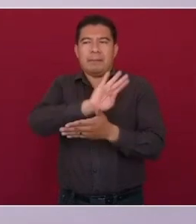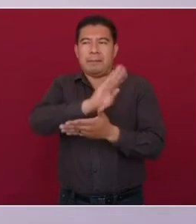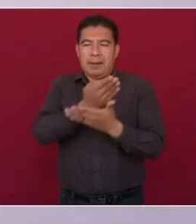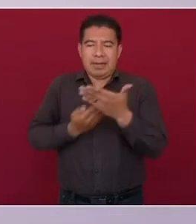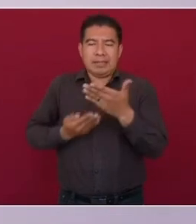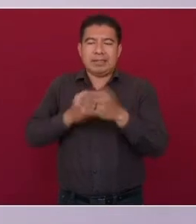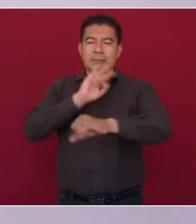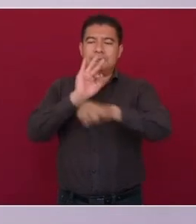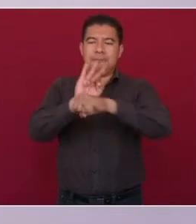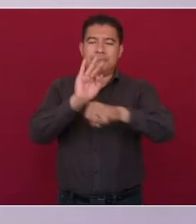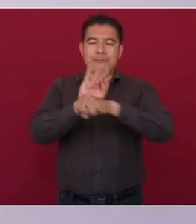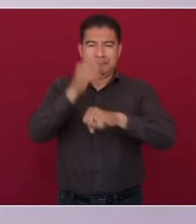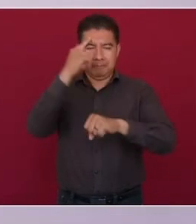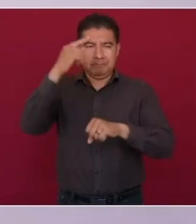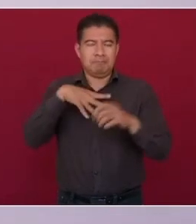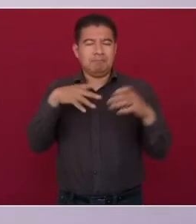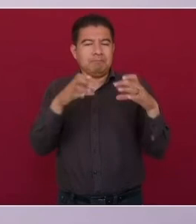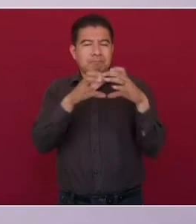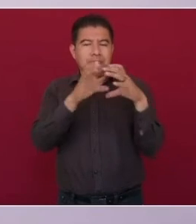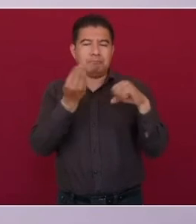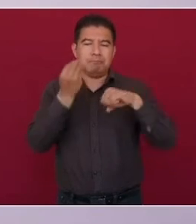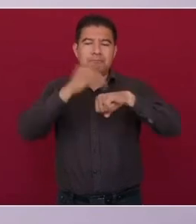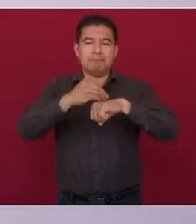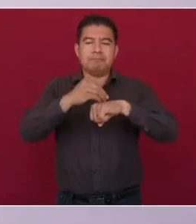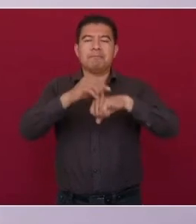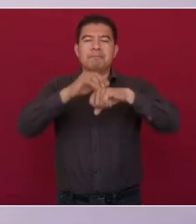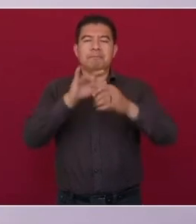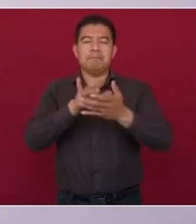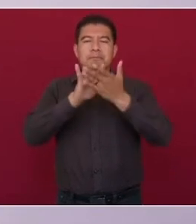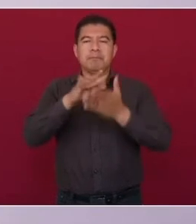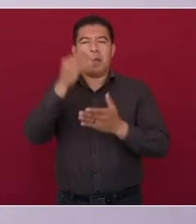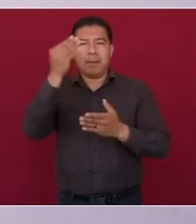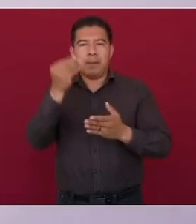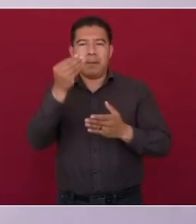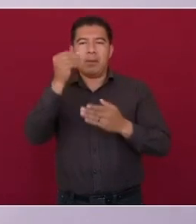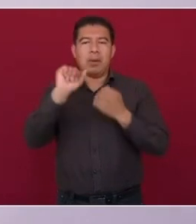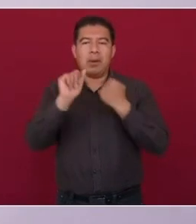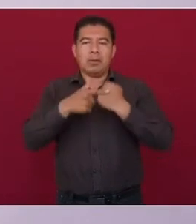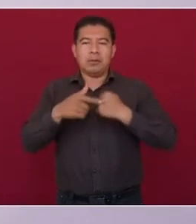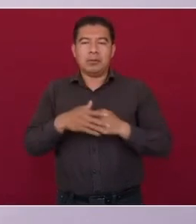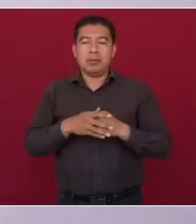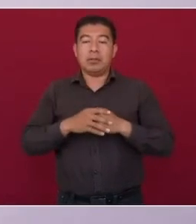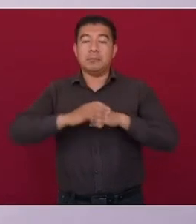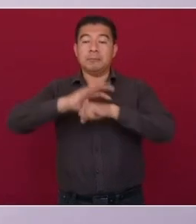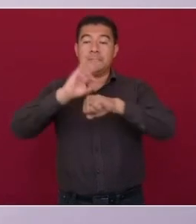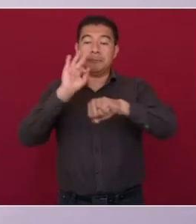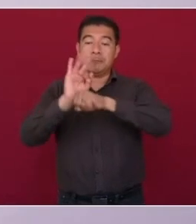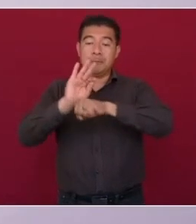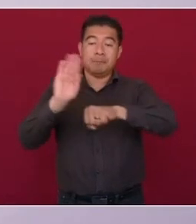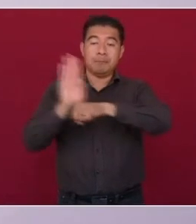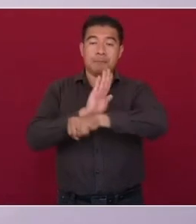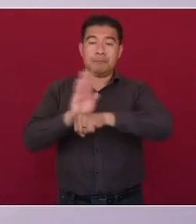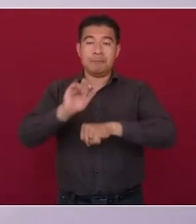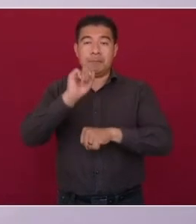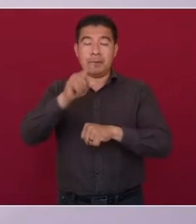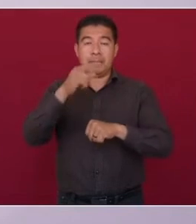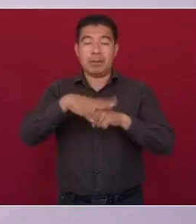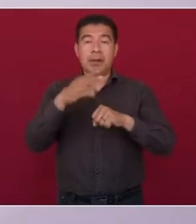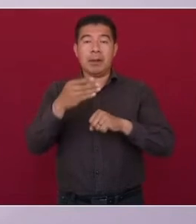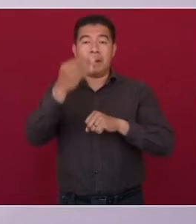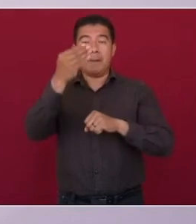están implementando. Es decir, se benefician de una pensión